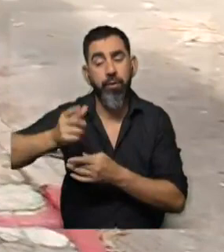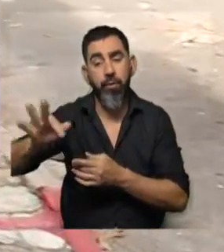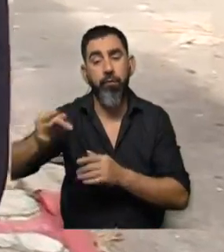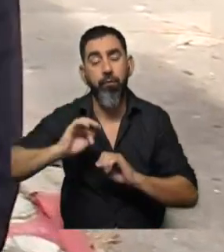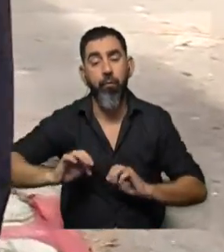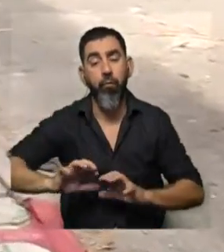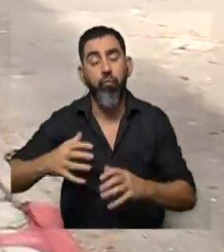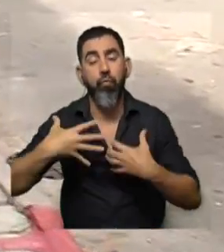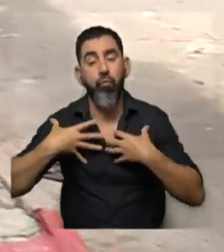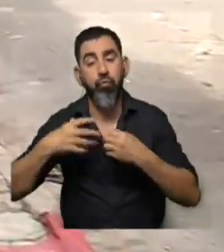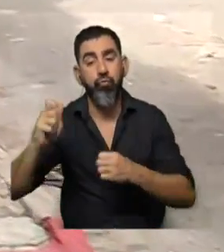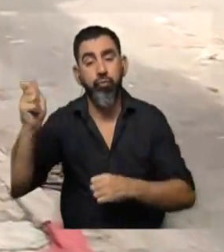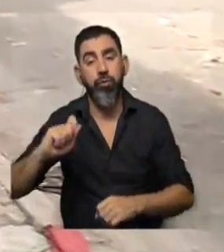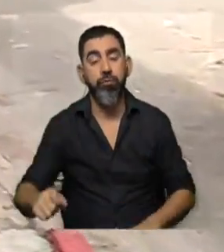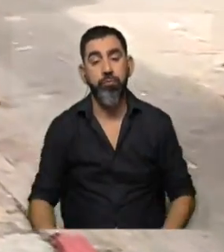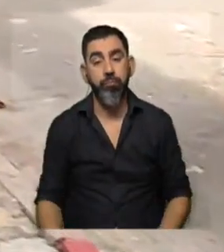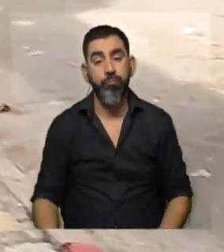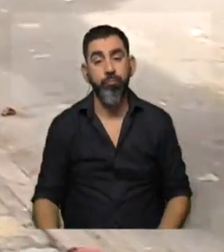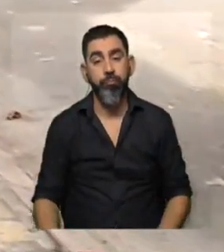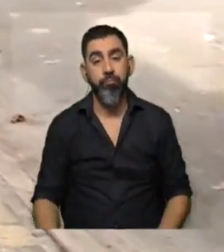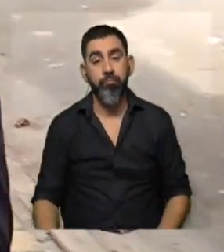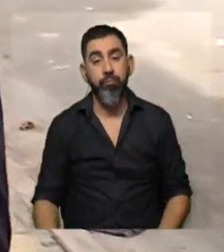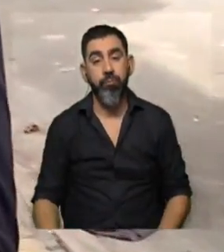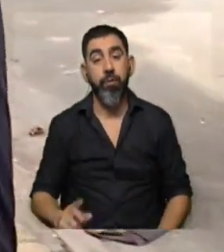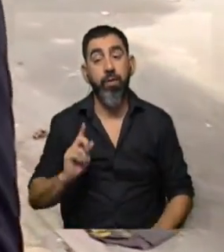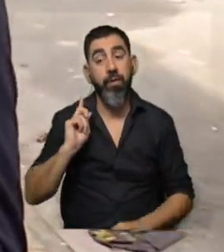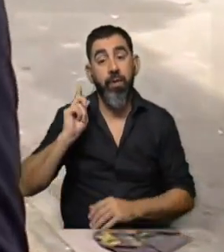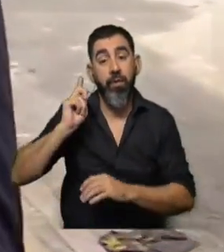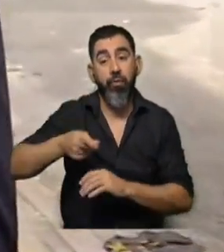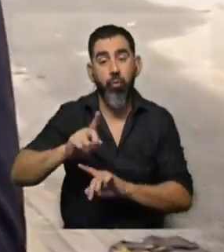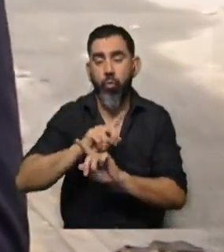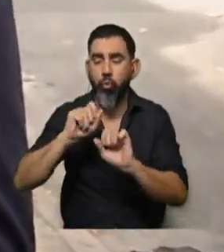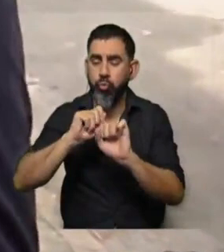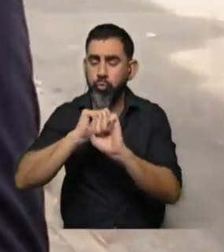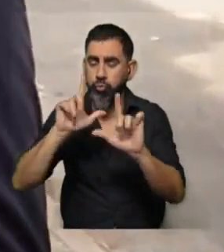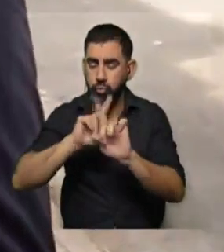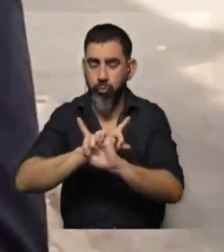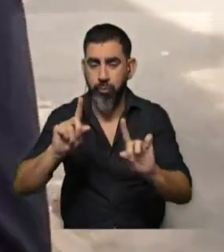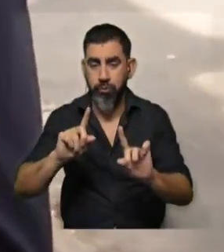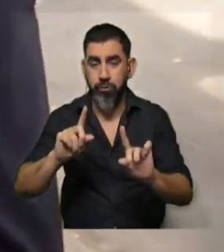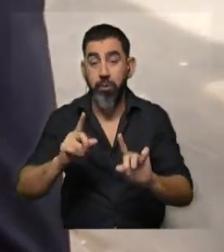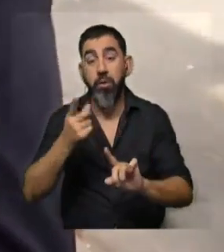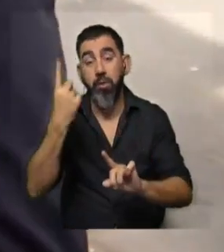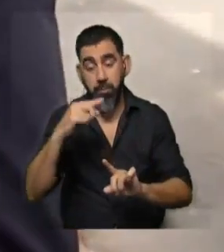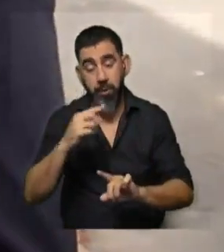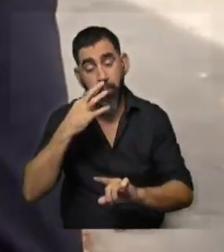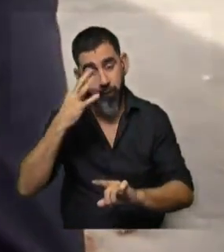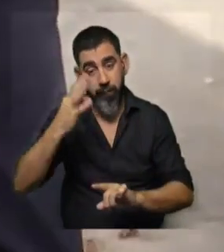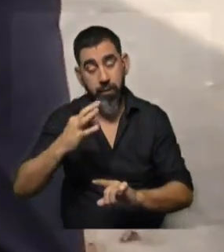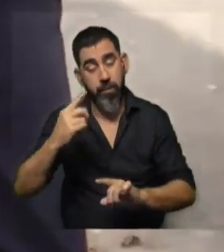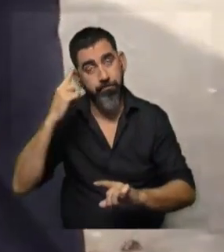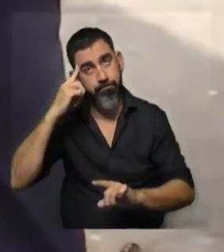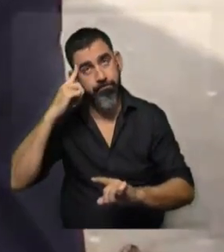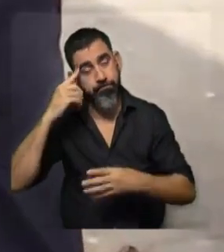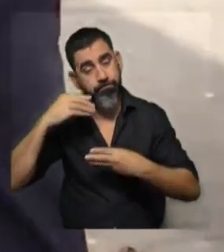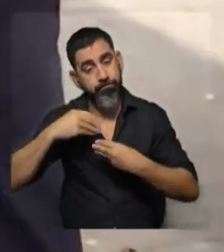la federación de funcionarios de salud pública bueno es una decisión que si bien nos sorprende realmente nos nos llama a la